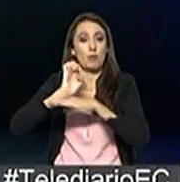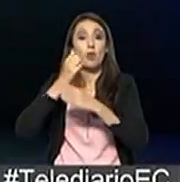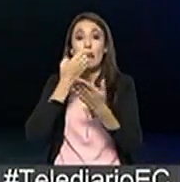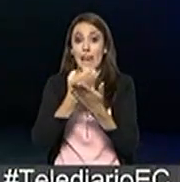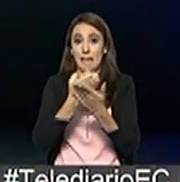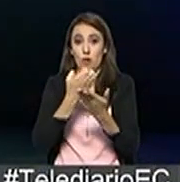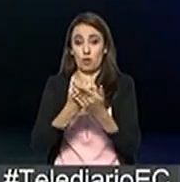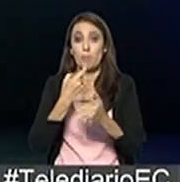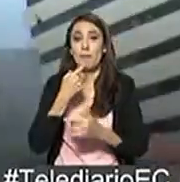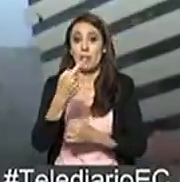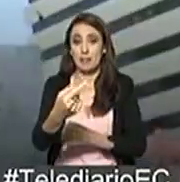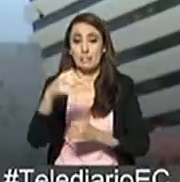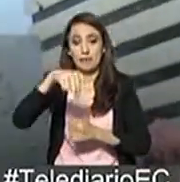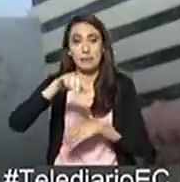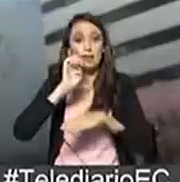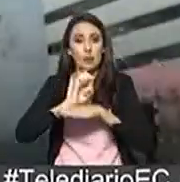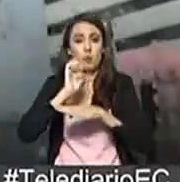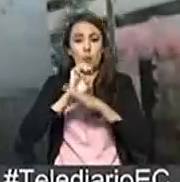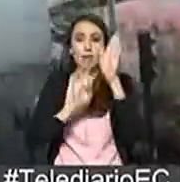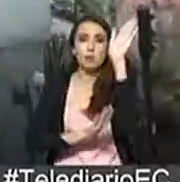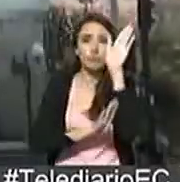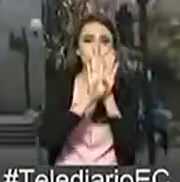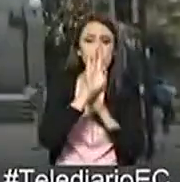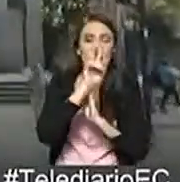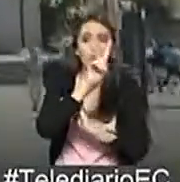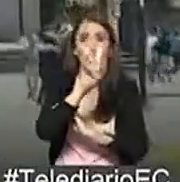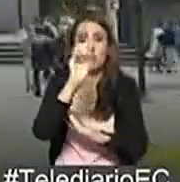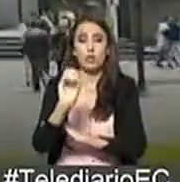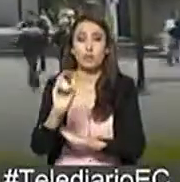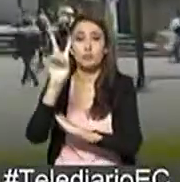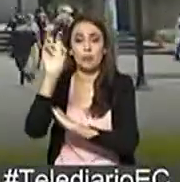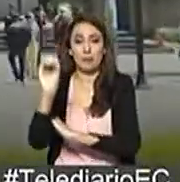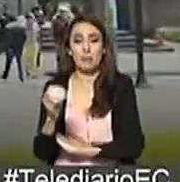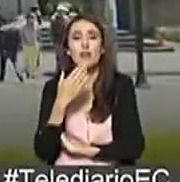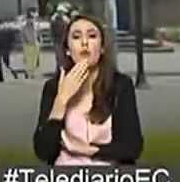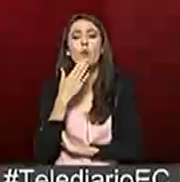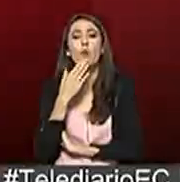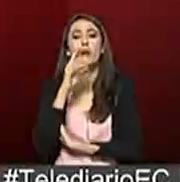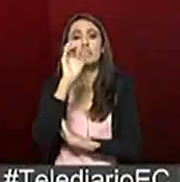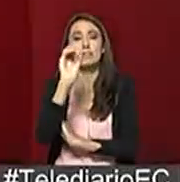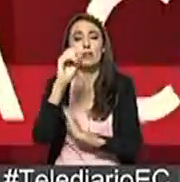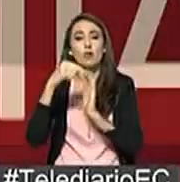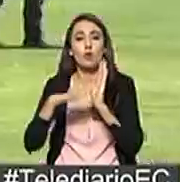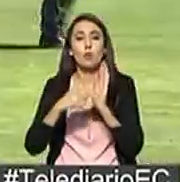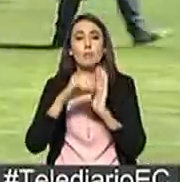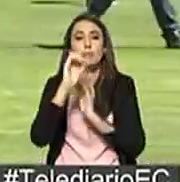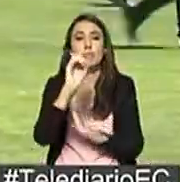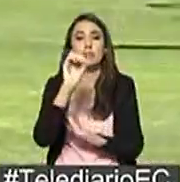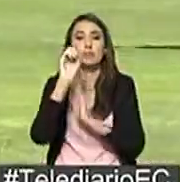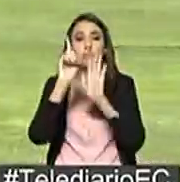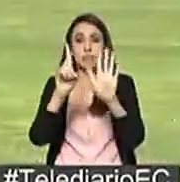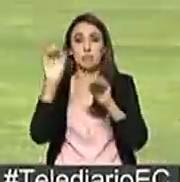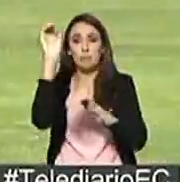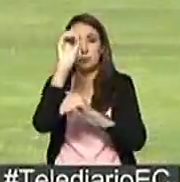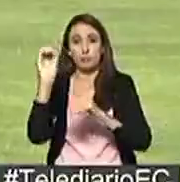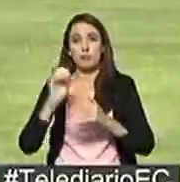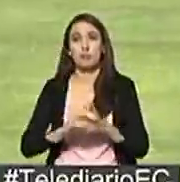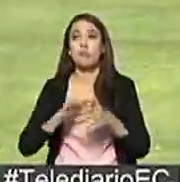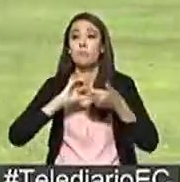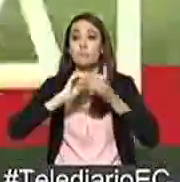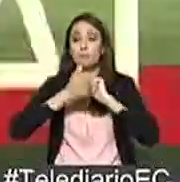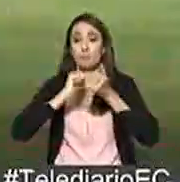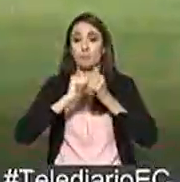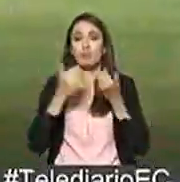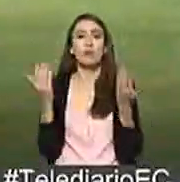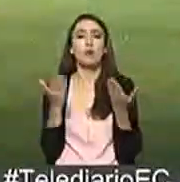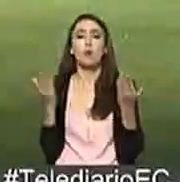economía nacional crecerá en el año 2020 en un 0,6%. En los deportes, este jueves